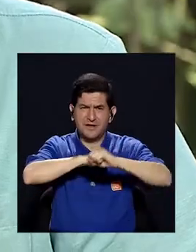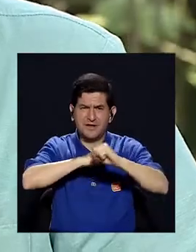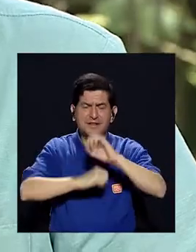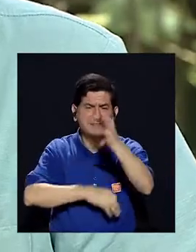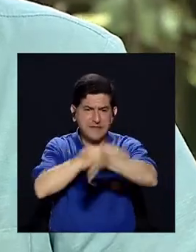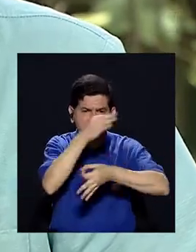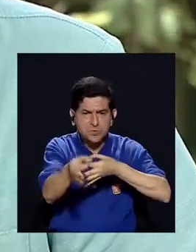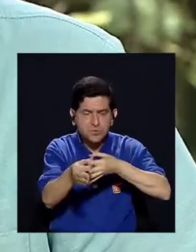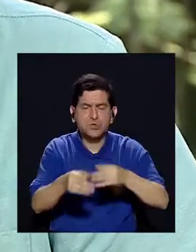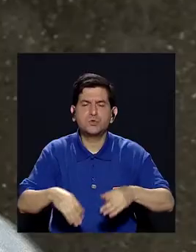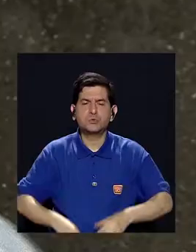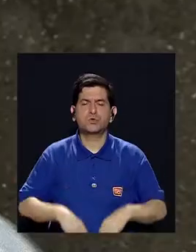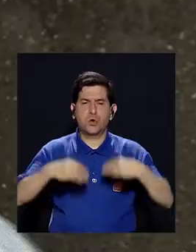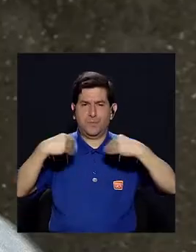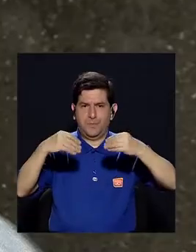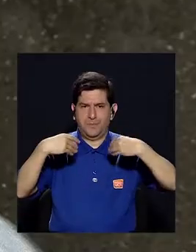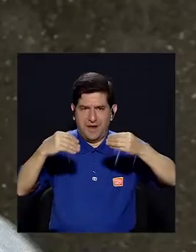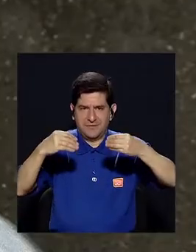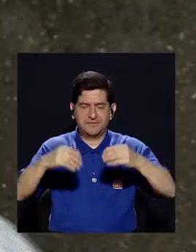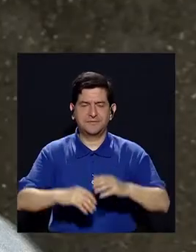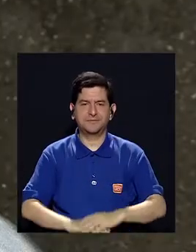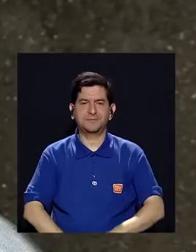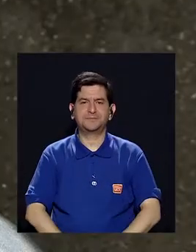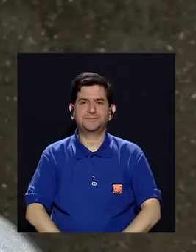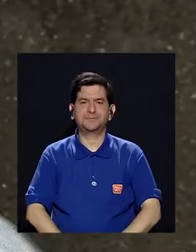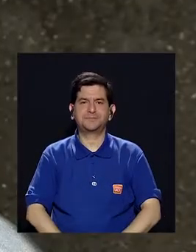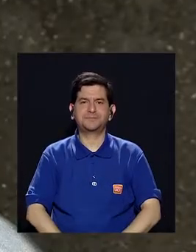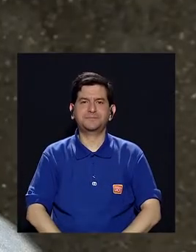campaña de sustitución de plástico. Porque